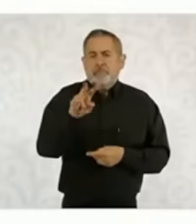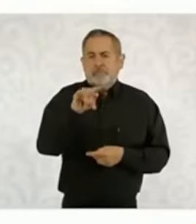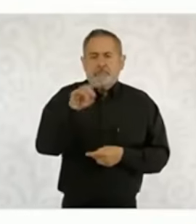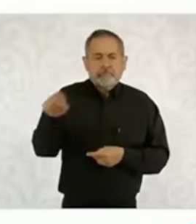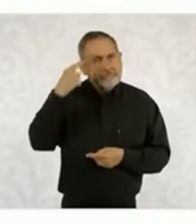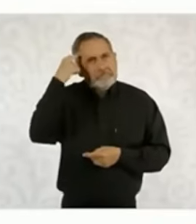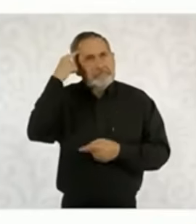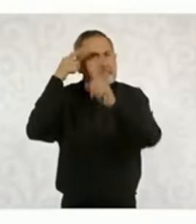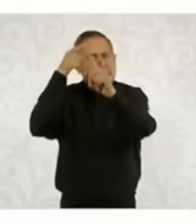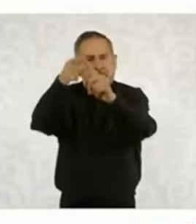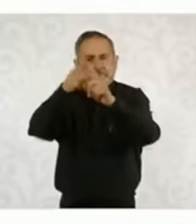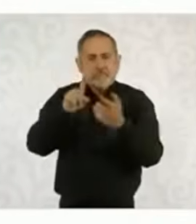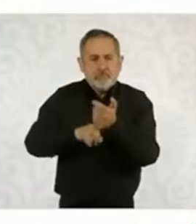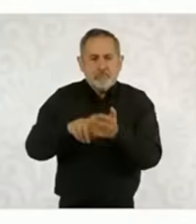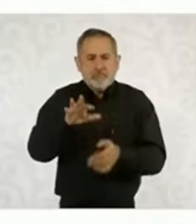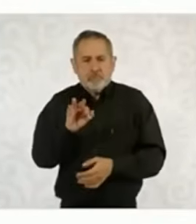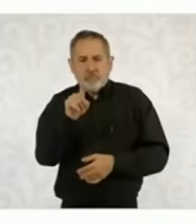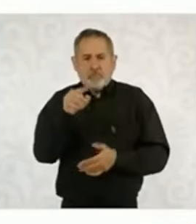una meta de